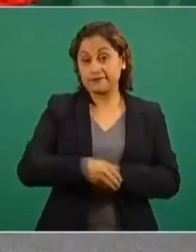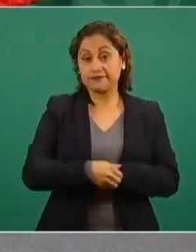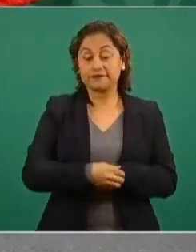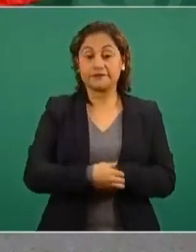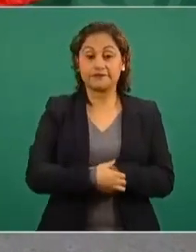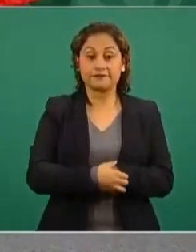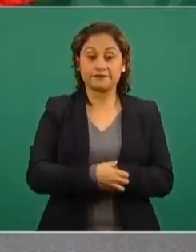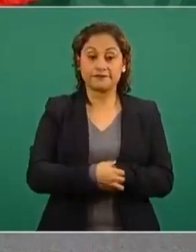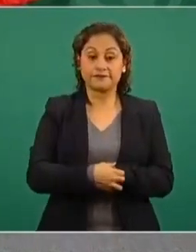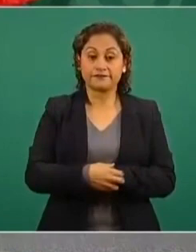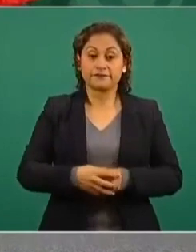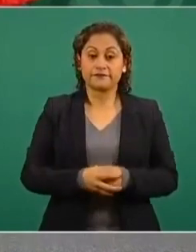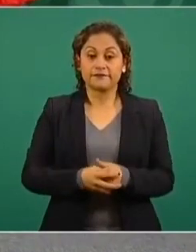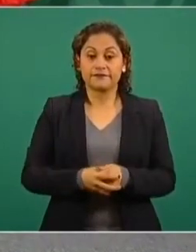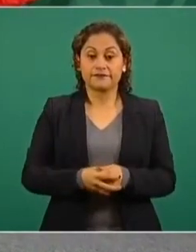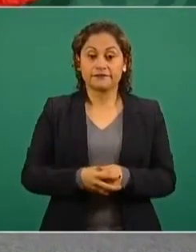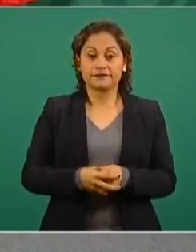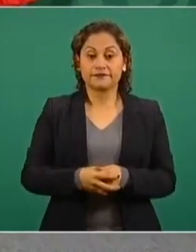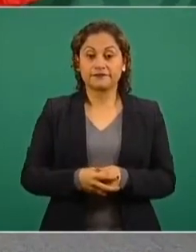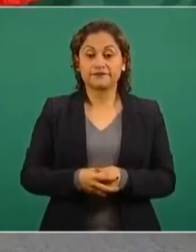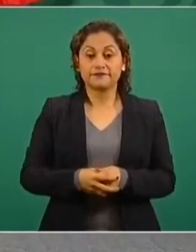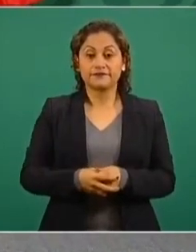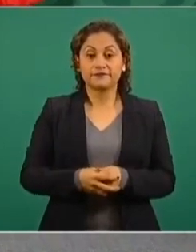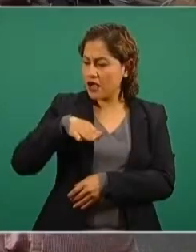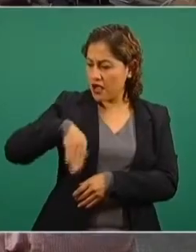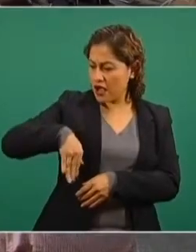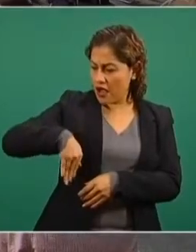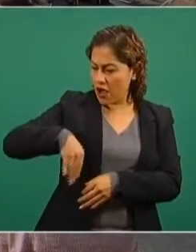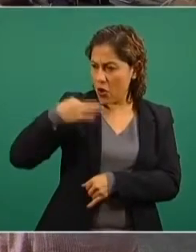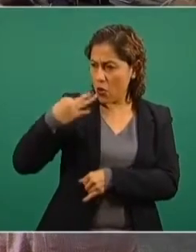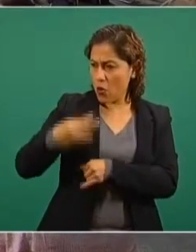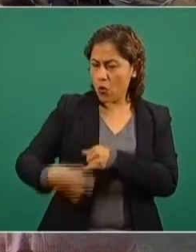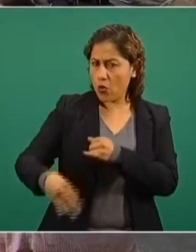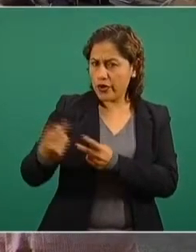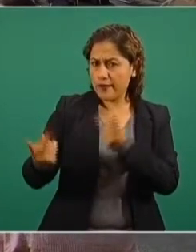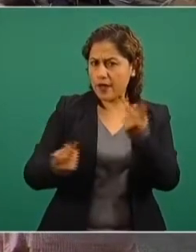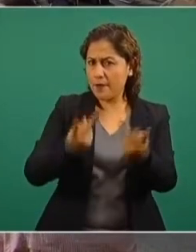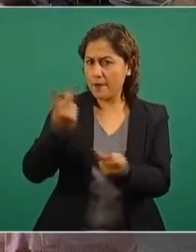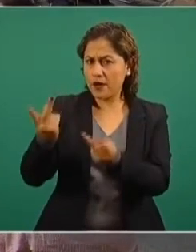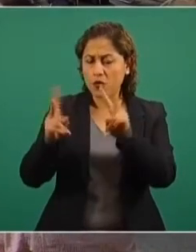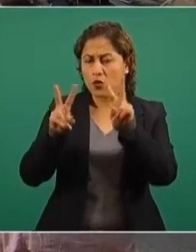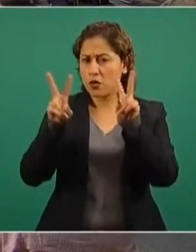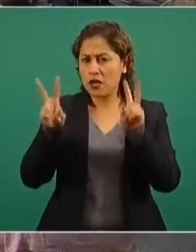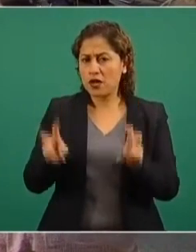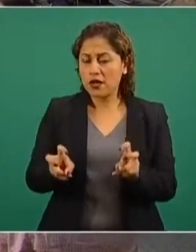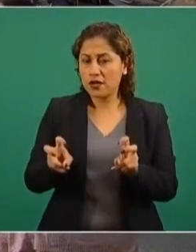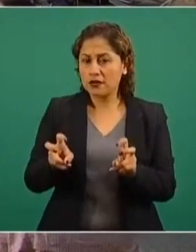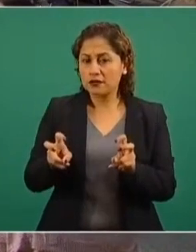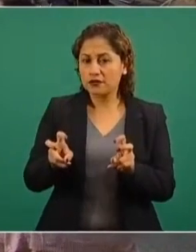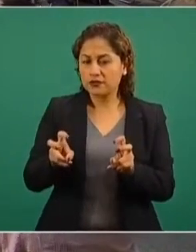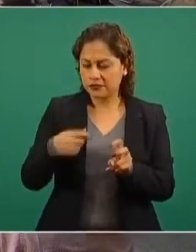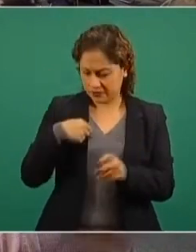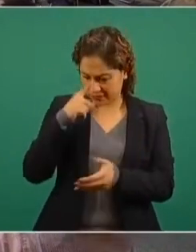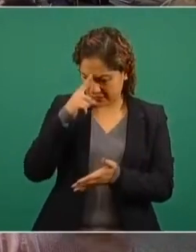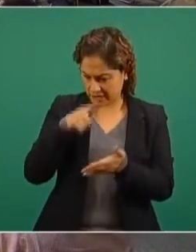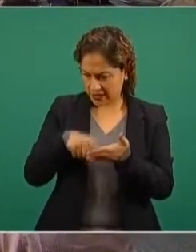Andrés Manuel López Obrador se lanza contra Facebook. El presidente de México criticó el viernes la decisión del director de la red social,